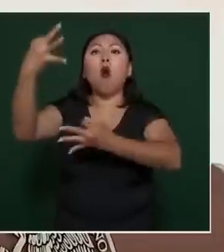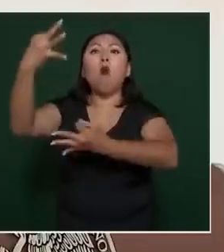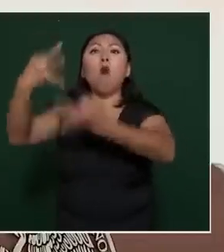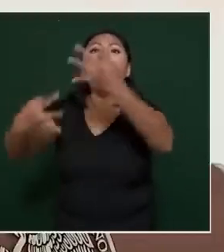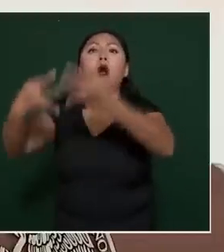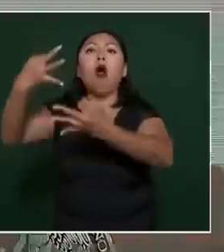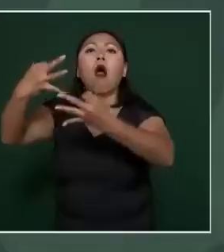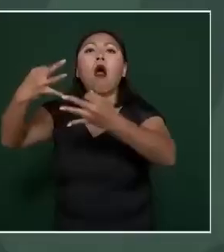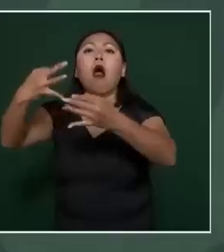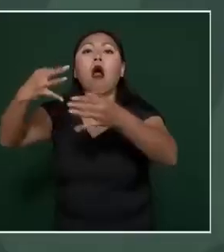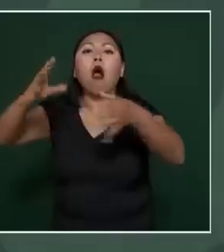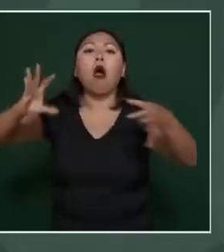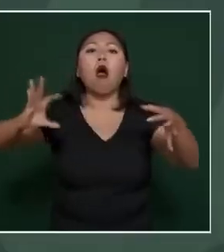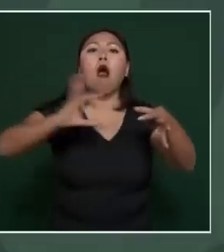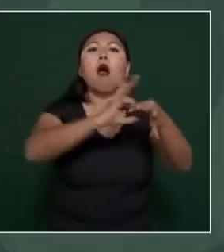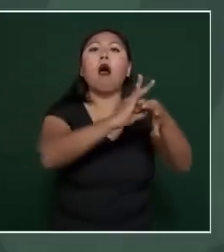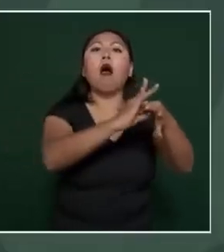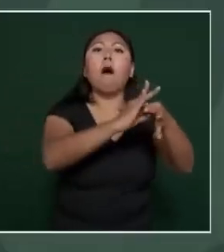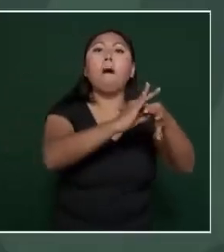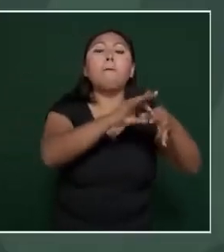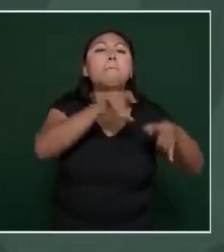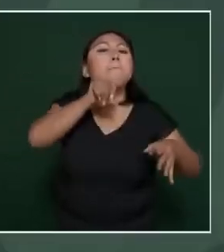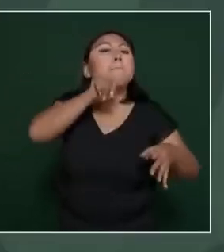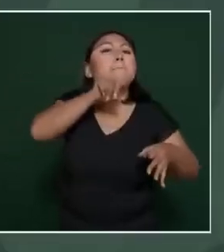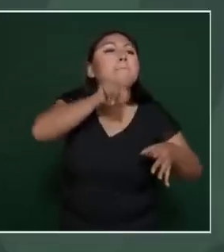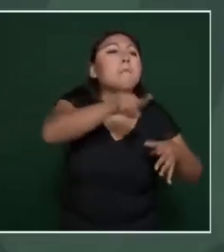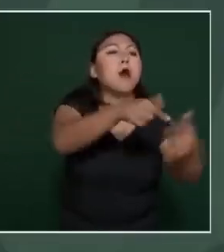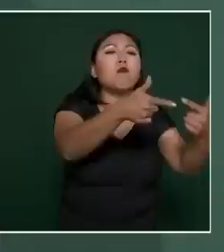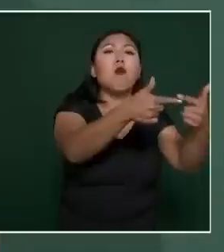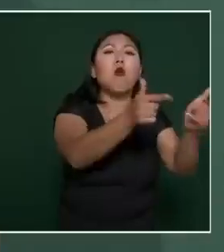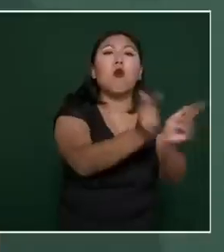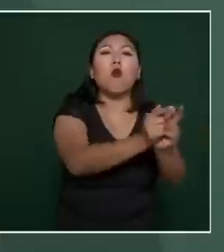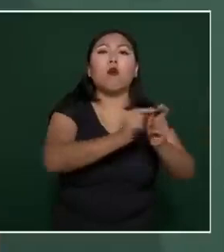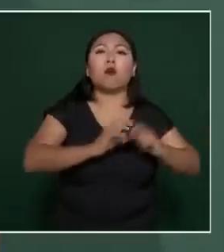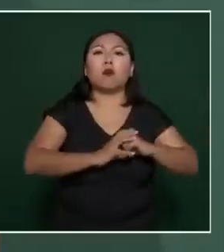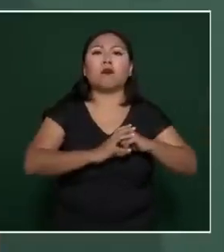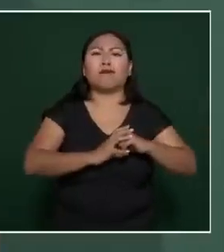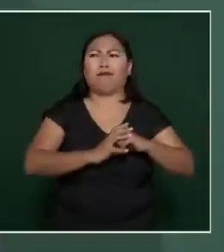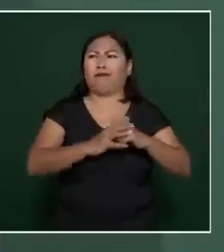Entonces, ella promueve el amparo y ella misma decide la suspensión.